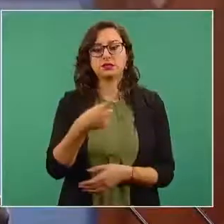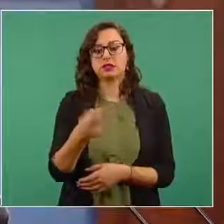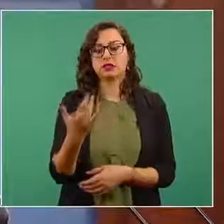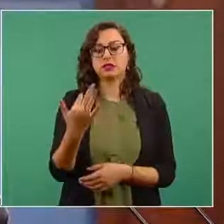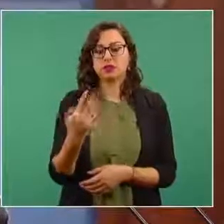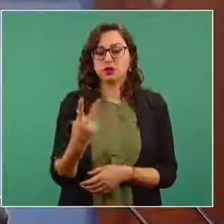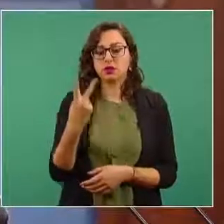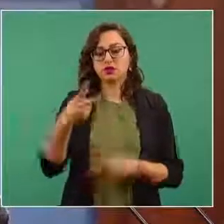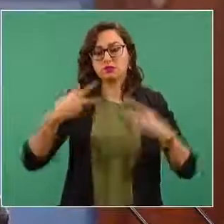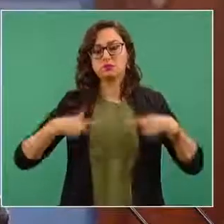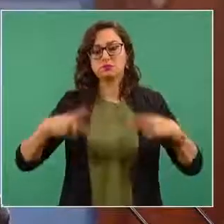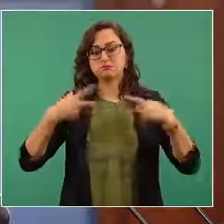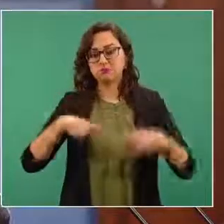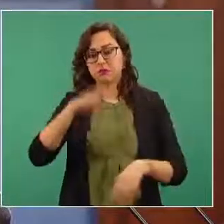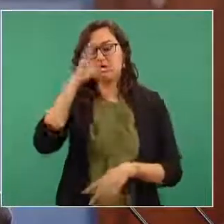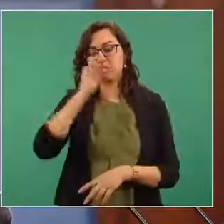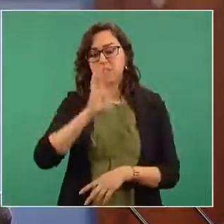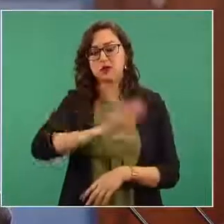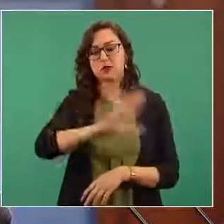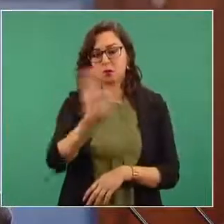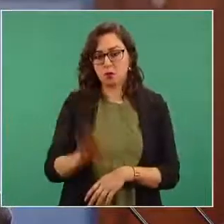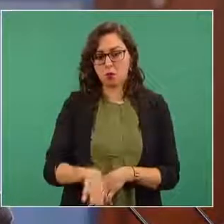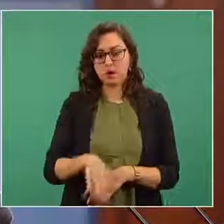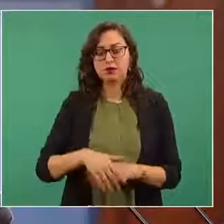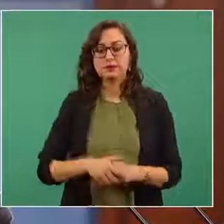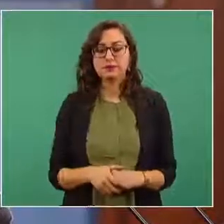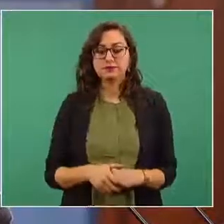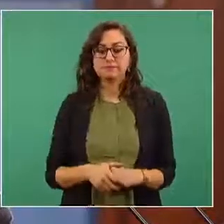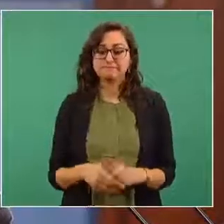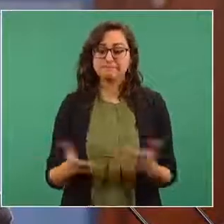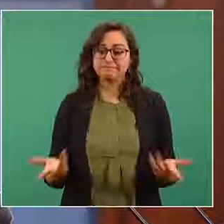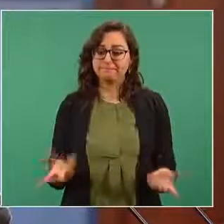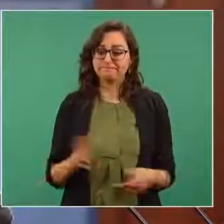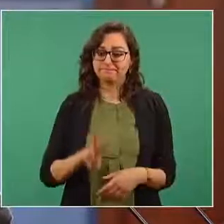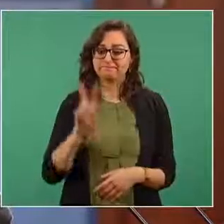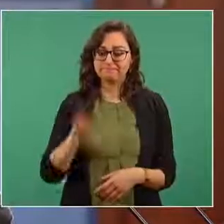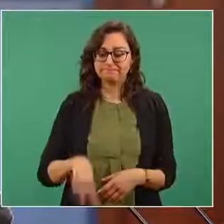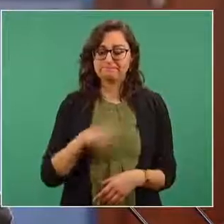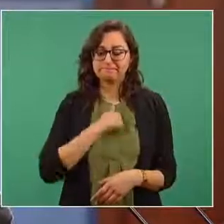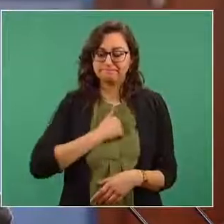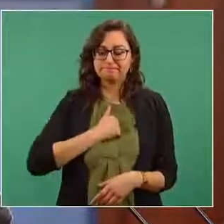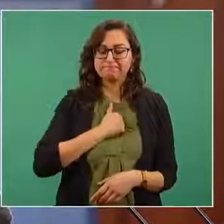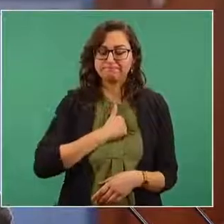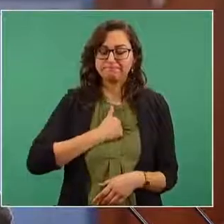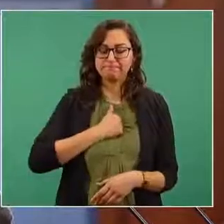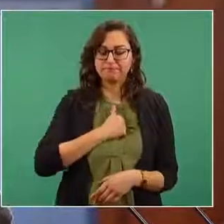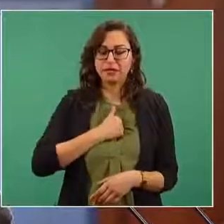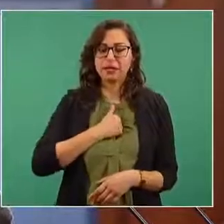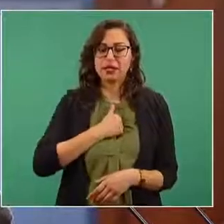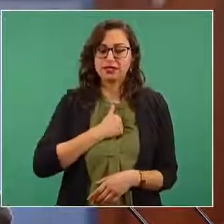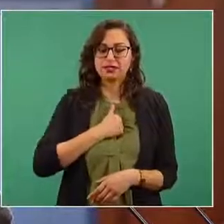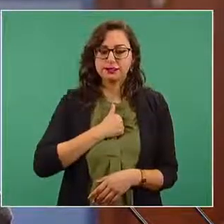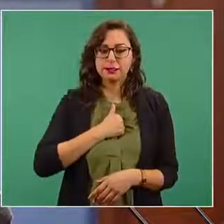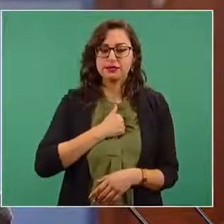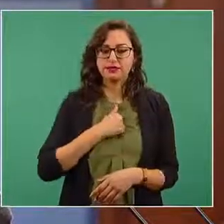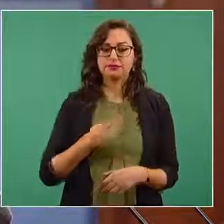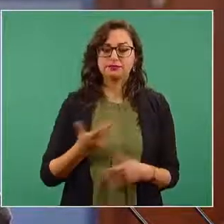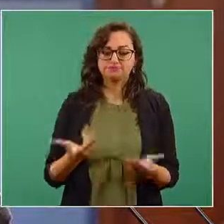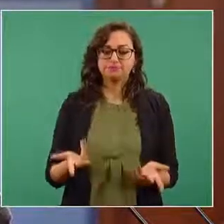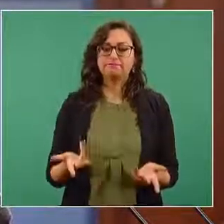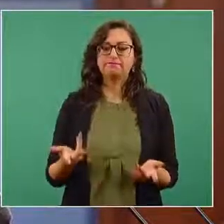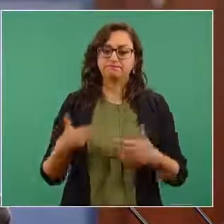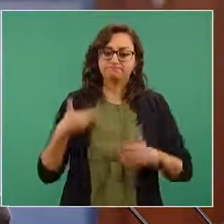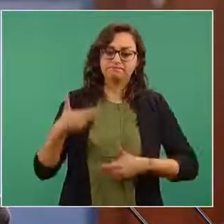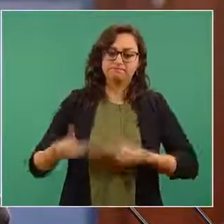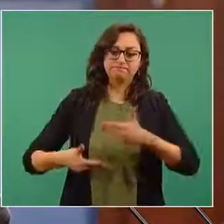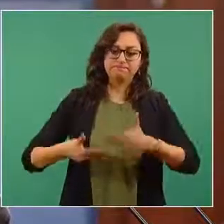186.152 casos han fallecido y desde luego esto nos queda todavía como parte de irlo manejando,